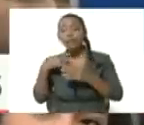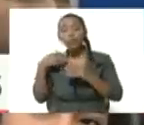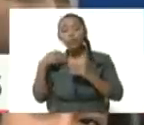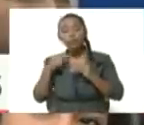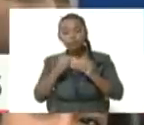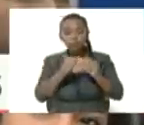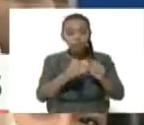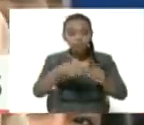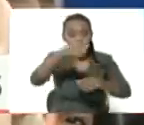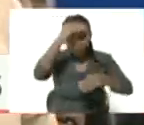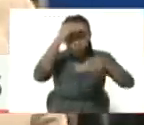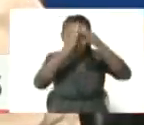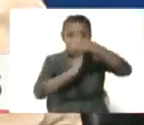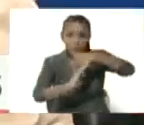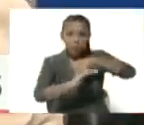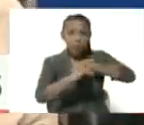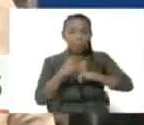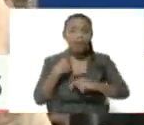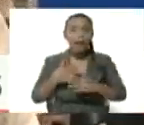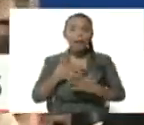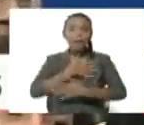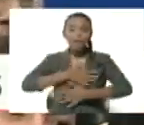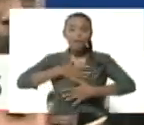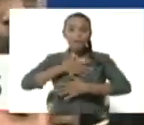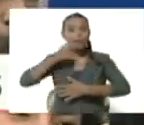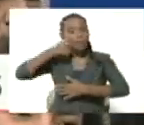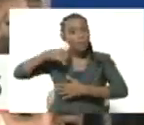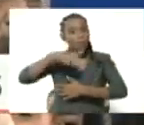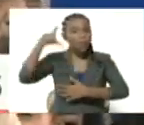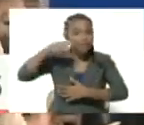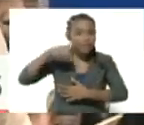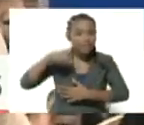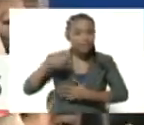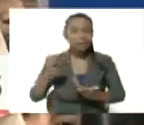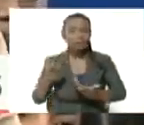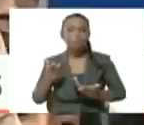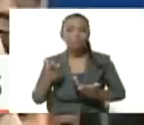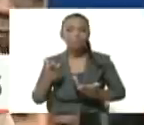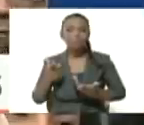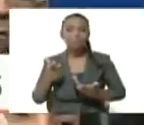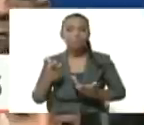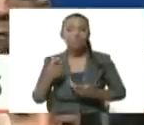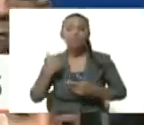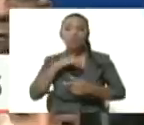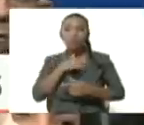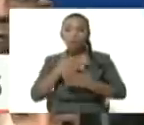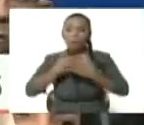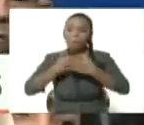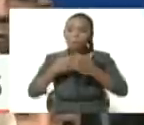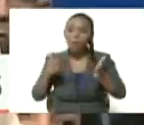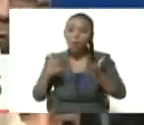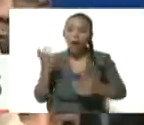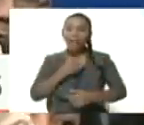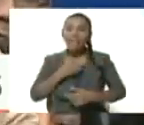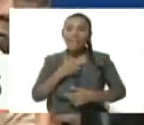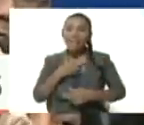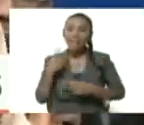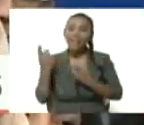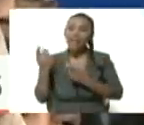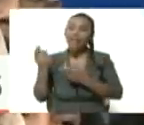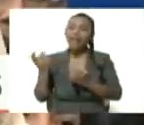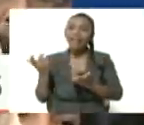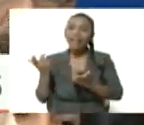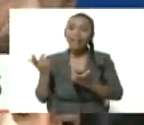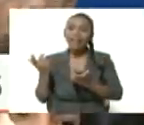planteado para la satisfacción de las necesidades del pueblo, nos estamos planteando pasar de ser una alcaldía que consume la renta, una